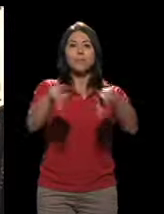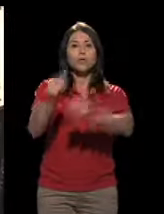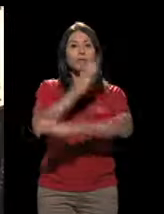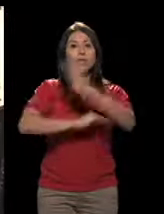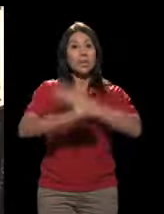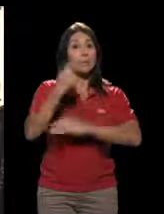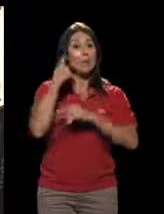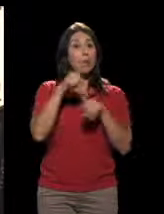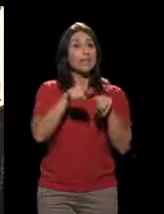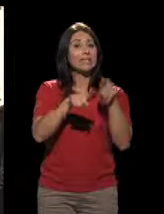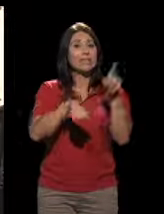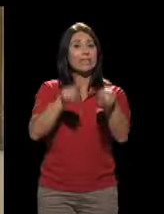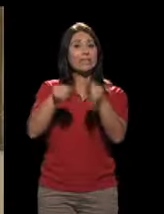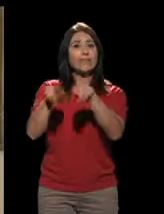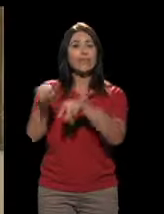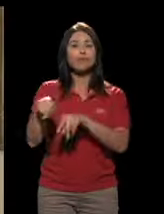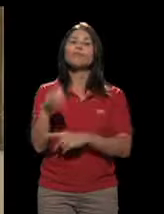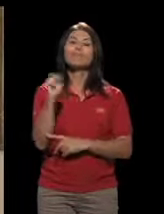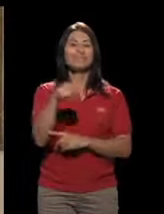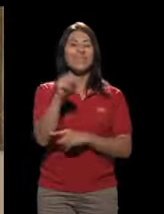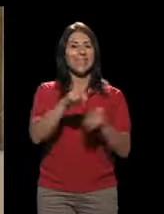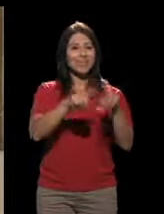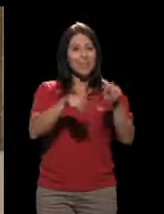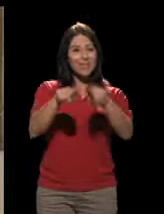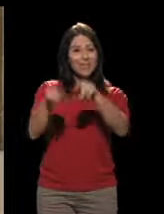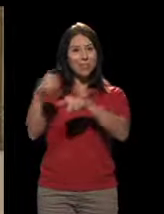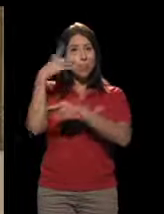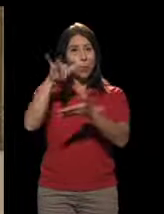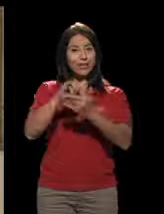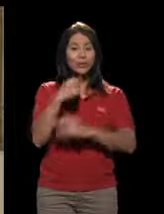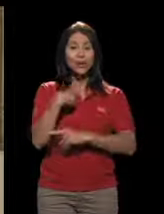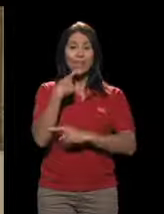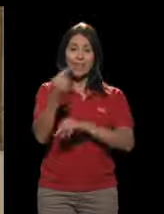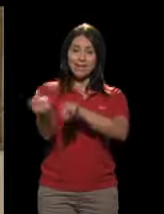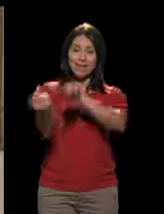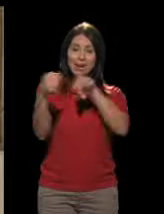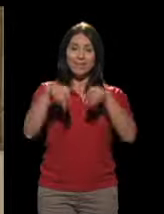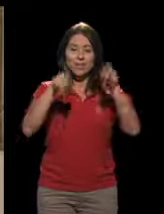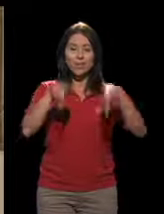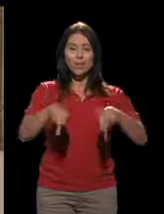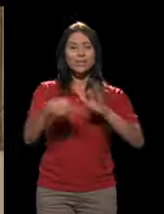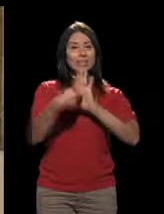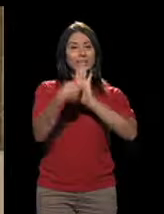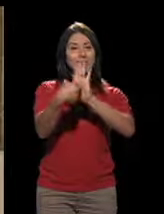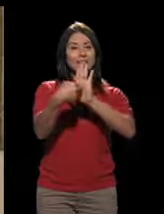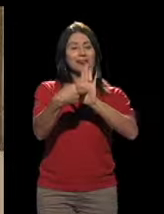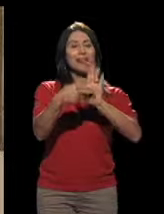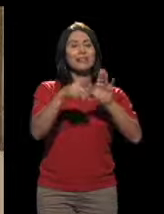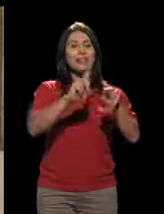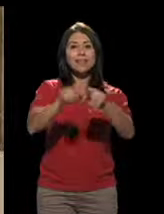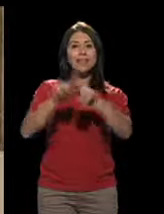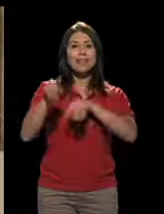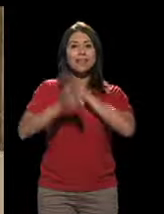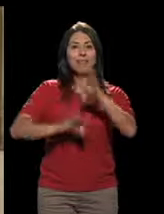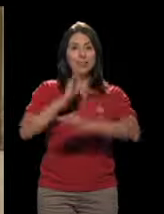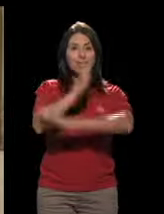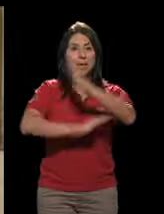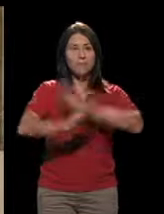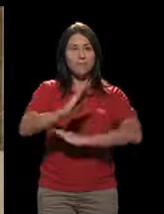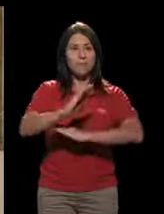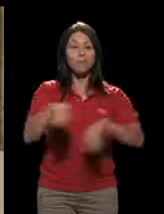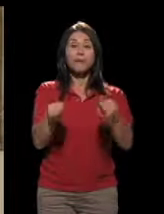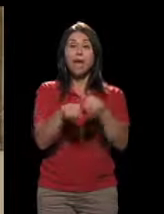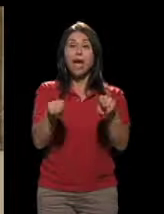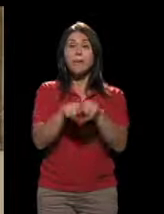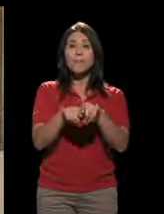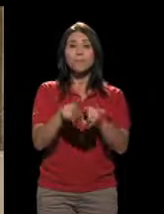es un colectivo muy diverso? Claro, es un colectivo muy diverso, por eso dije que vendrán personas que representen los diferentes tipos de discapacidades. Al